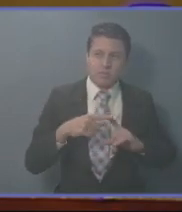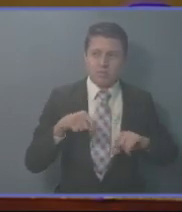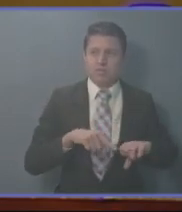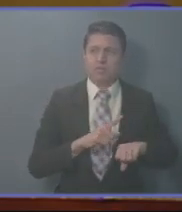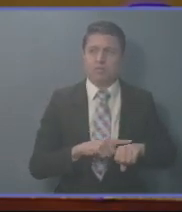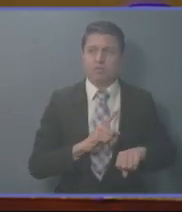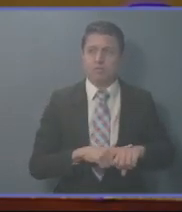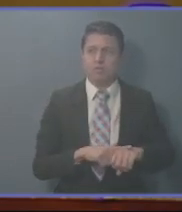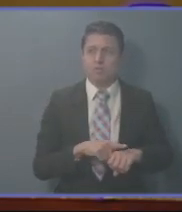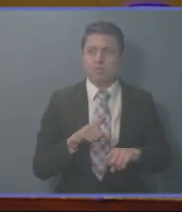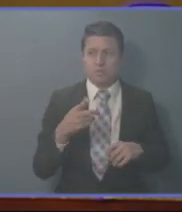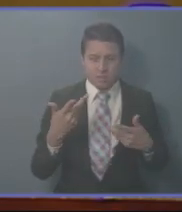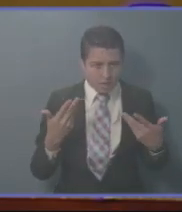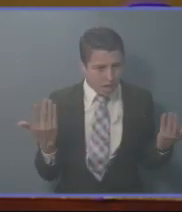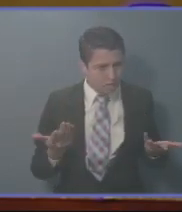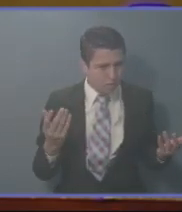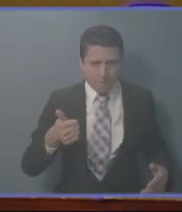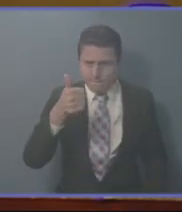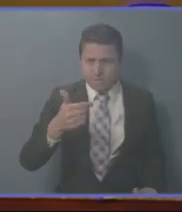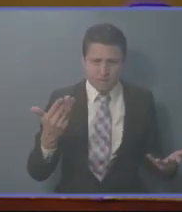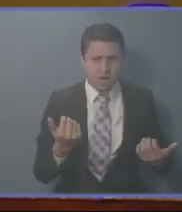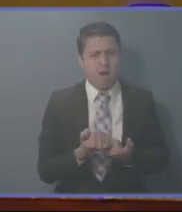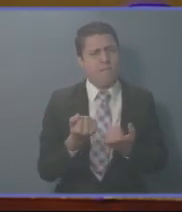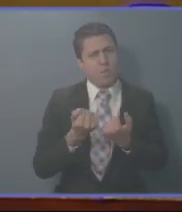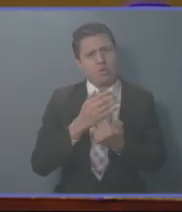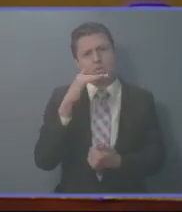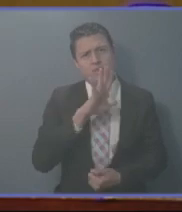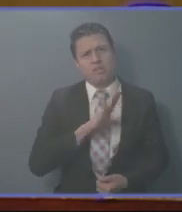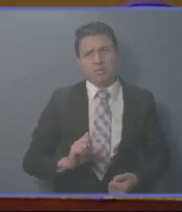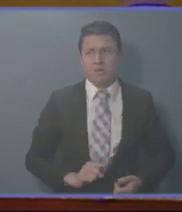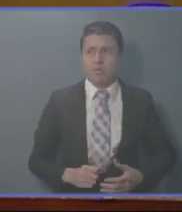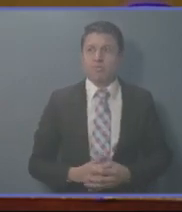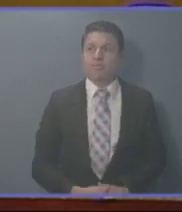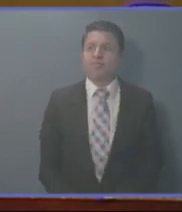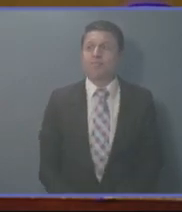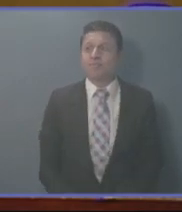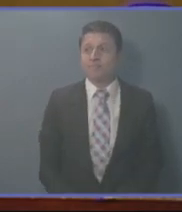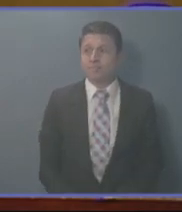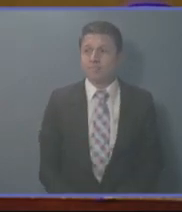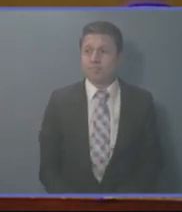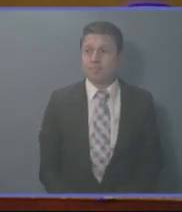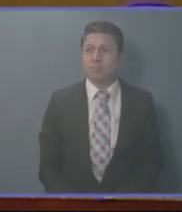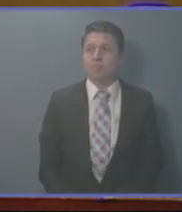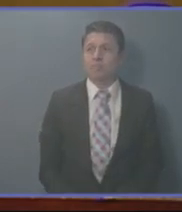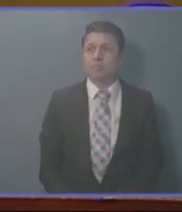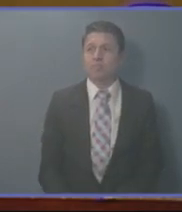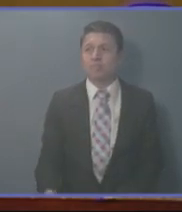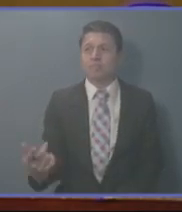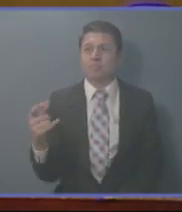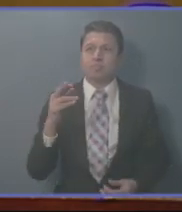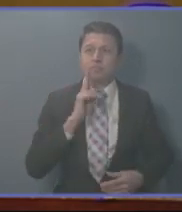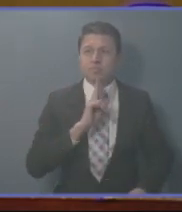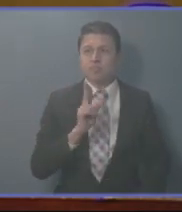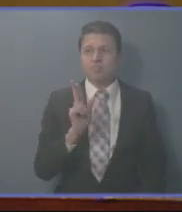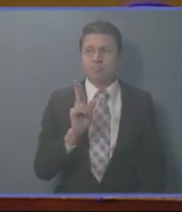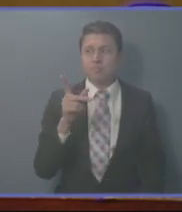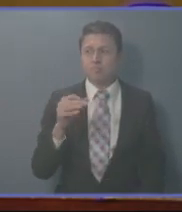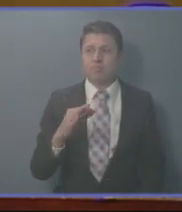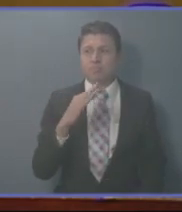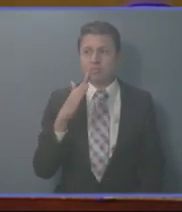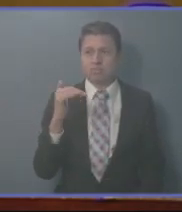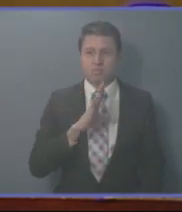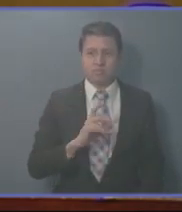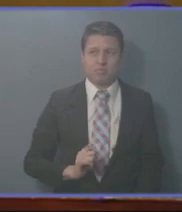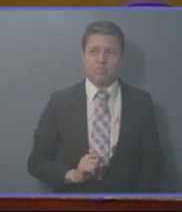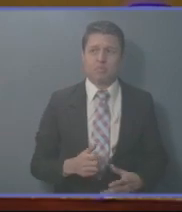han hecho las cosas bien. Apoyen al país. Así que correspondí, porque es un mensaje de salvadoreños